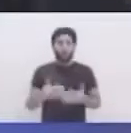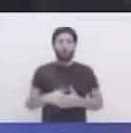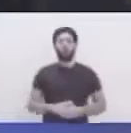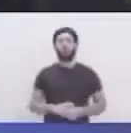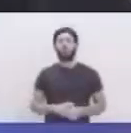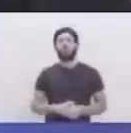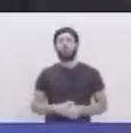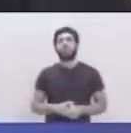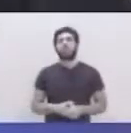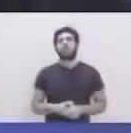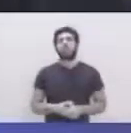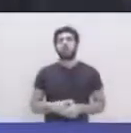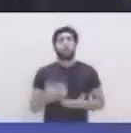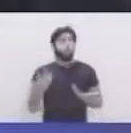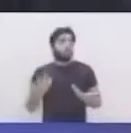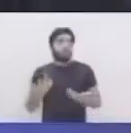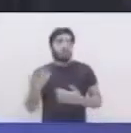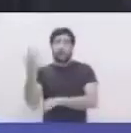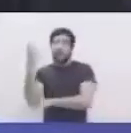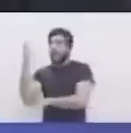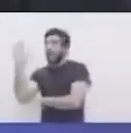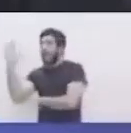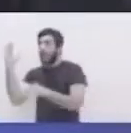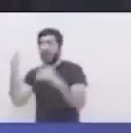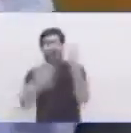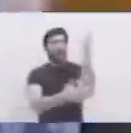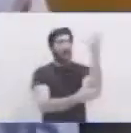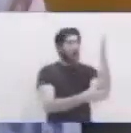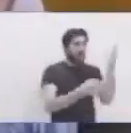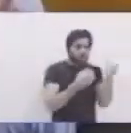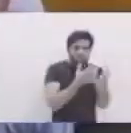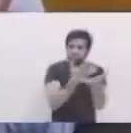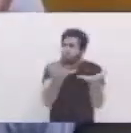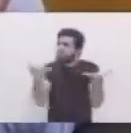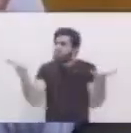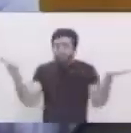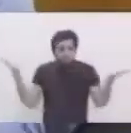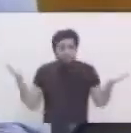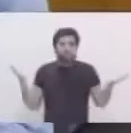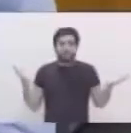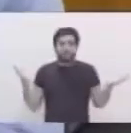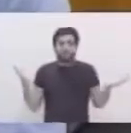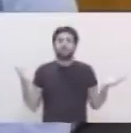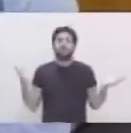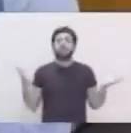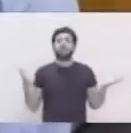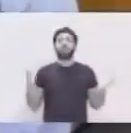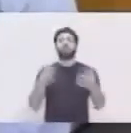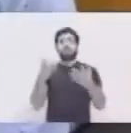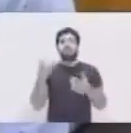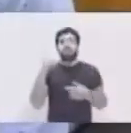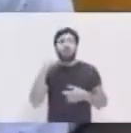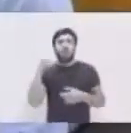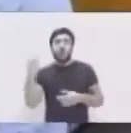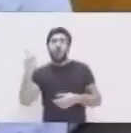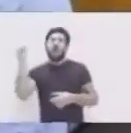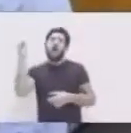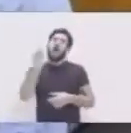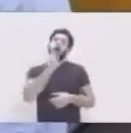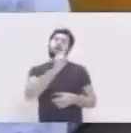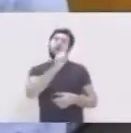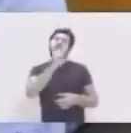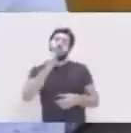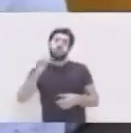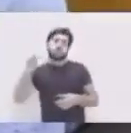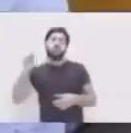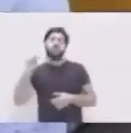qué sé yo, tal vez la madera por ahí, no sé, muchas cosas se escuchan en un río, pero el canto de la mamá de